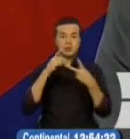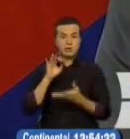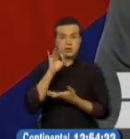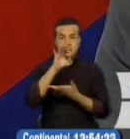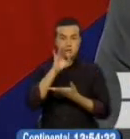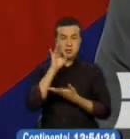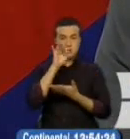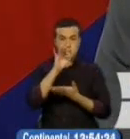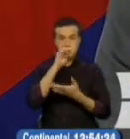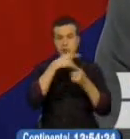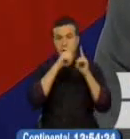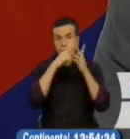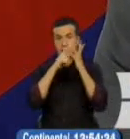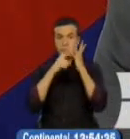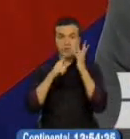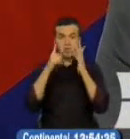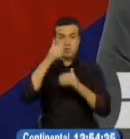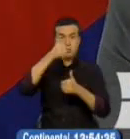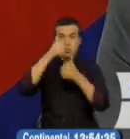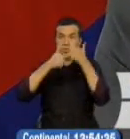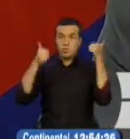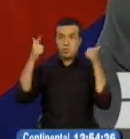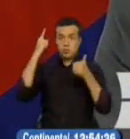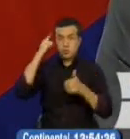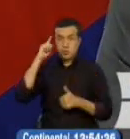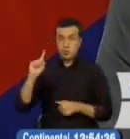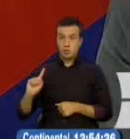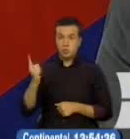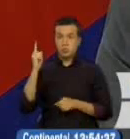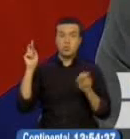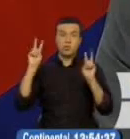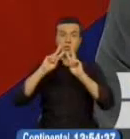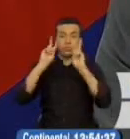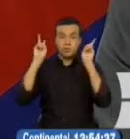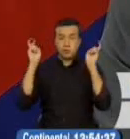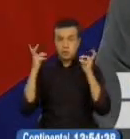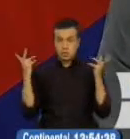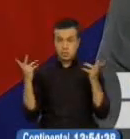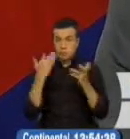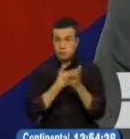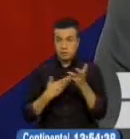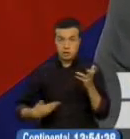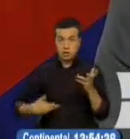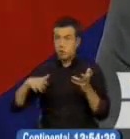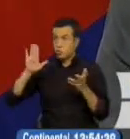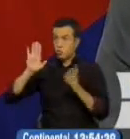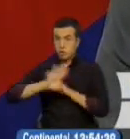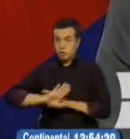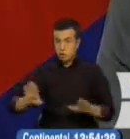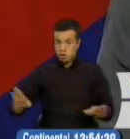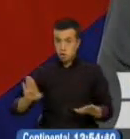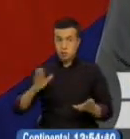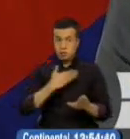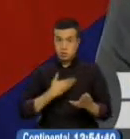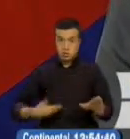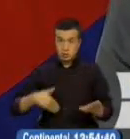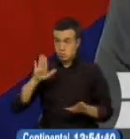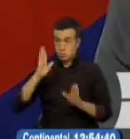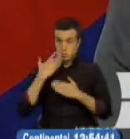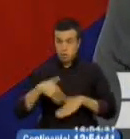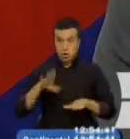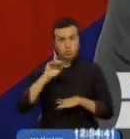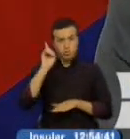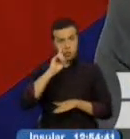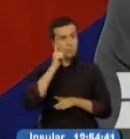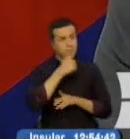pueden venir de las diferentes funciones del Estado, porque esto no solo viene de la parte del Ejecutivo como tal, de parte de la Presidencia, sino de todos los